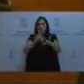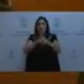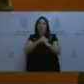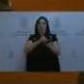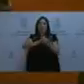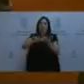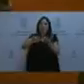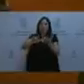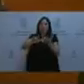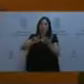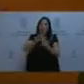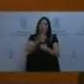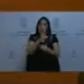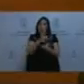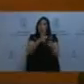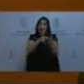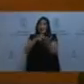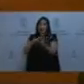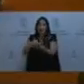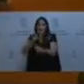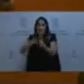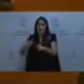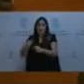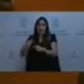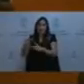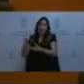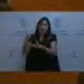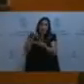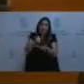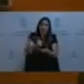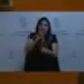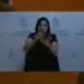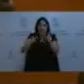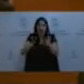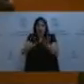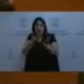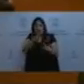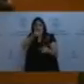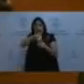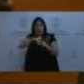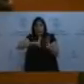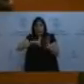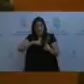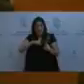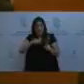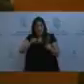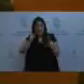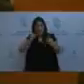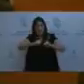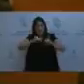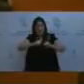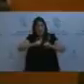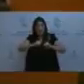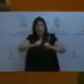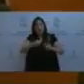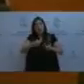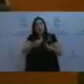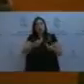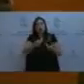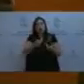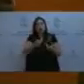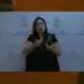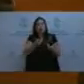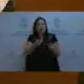deudas reclamadas a los herederos de los usuarios fallecidos en los establecimientos del ERA. Sigue, señora consejera, sigue sin resolver